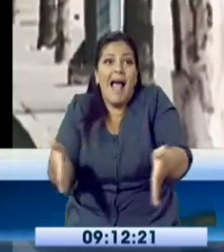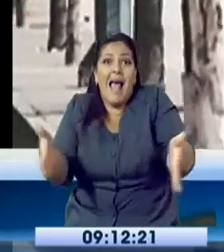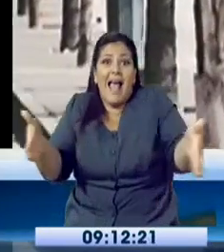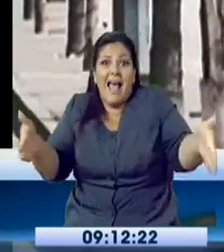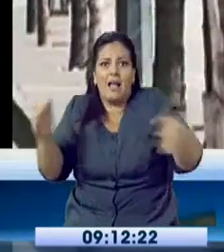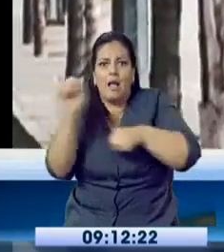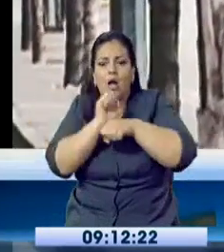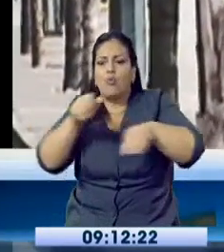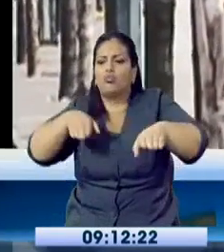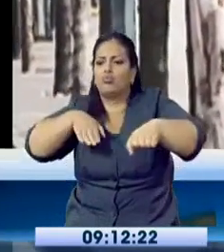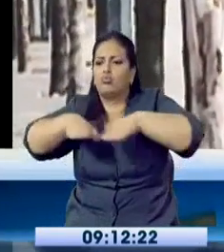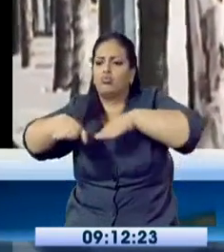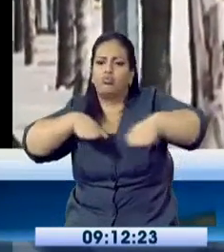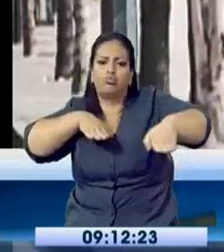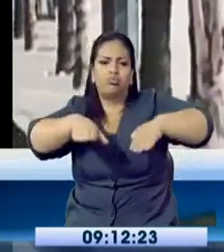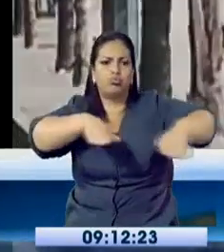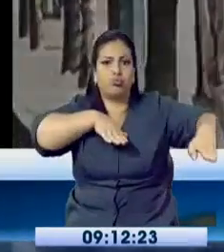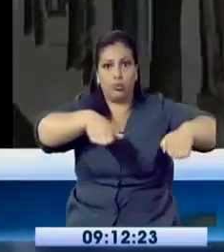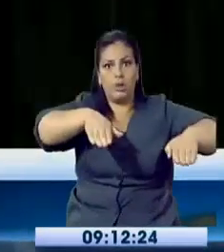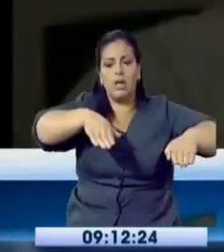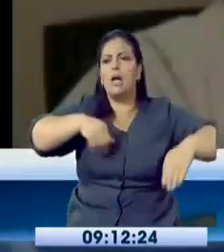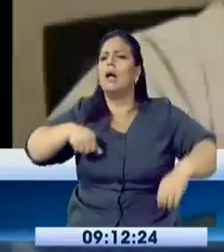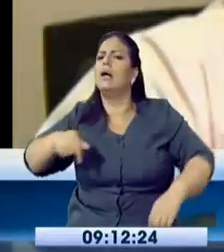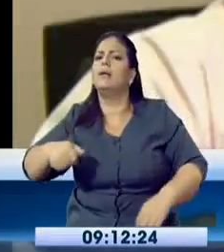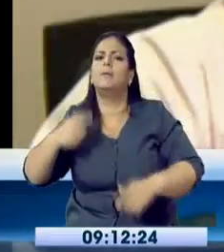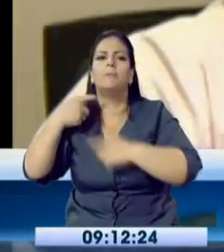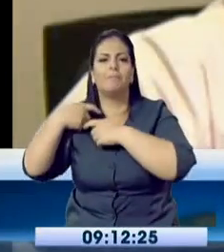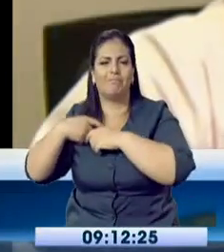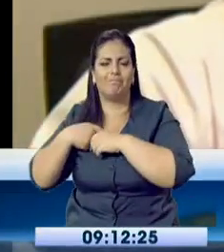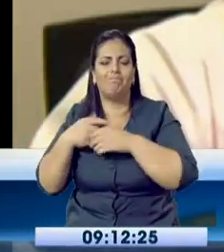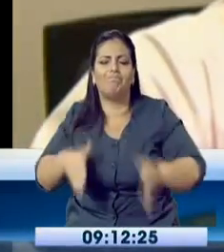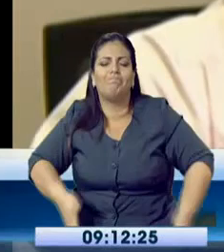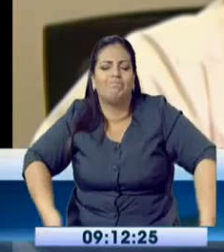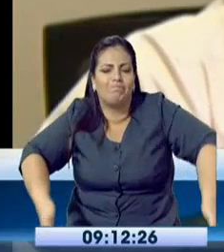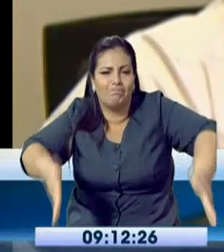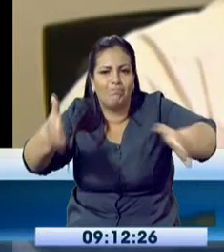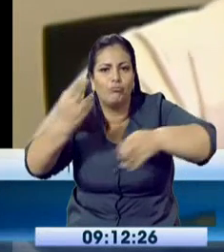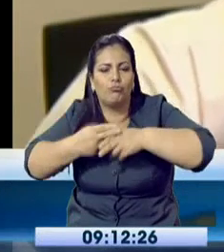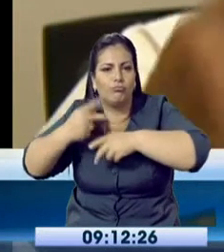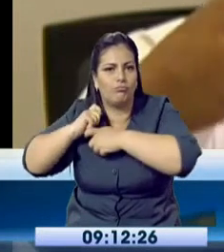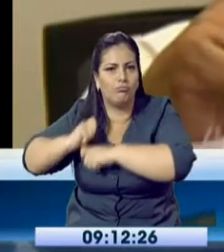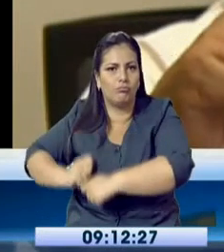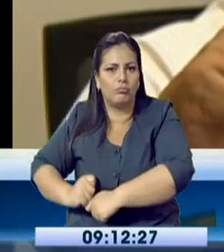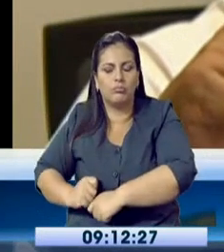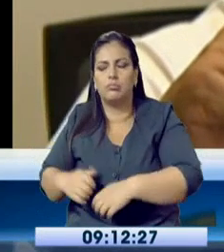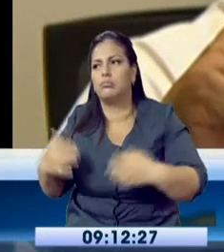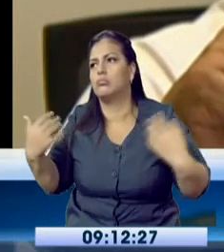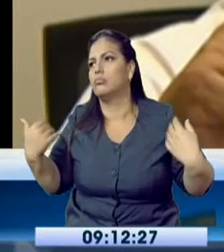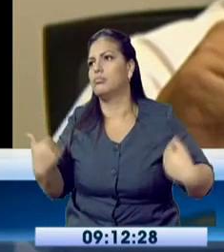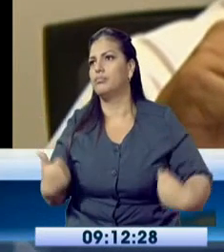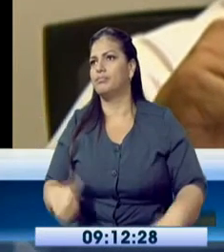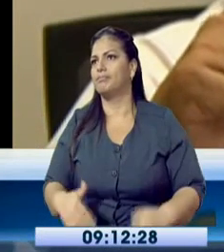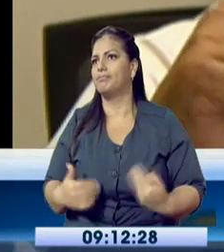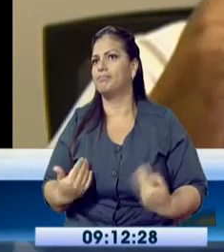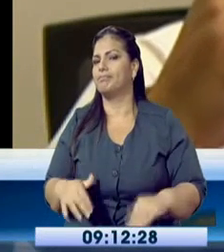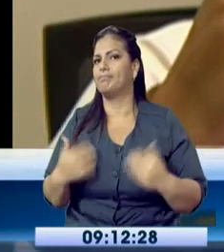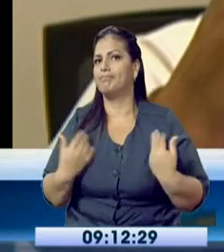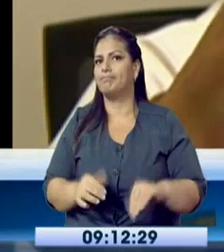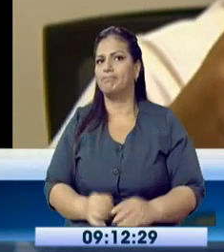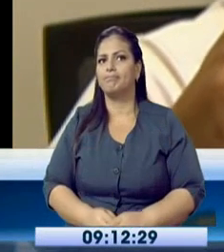obstante las cámaras de seguridad que tenemos para el control de la velocidad, lamentablemente volvemos a lo mismo, ¿no?